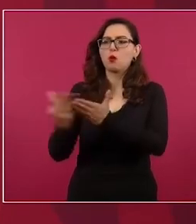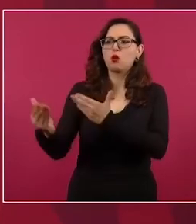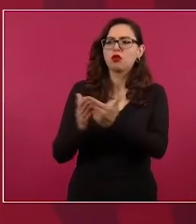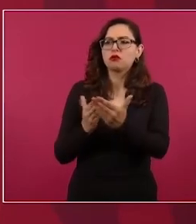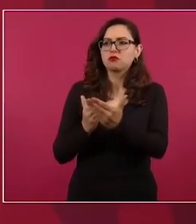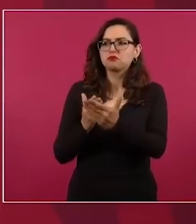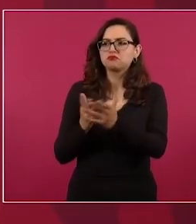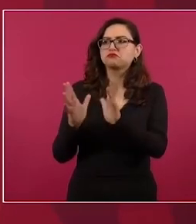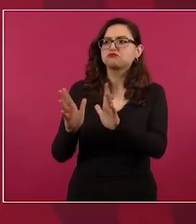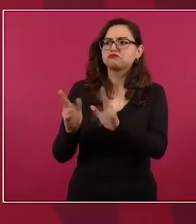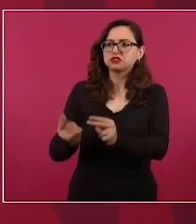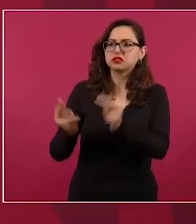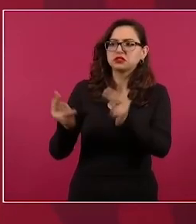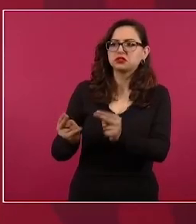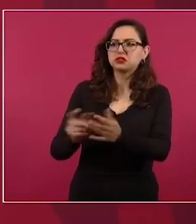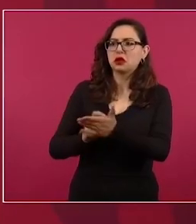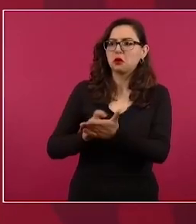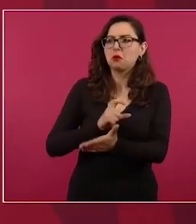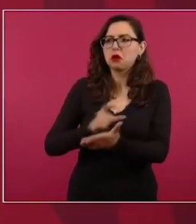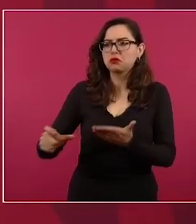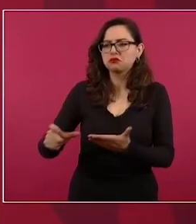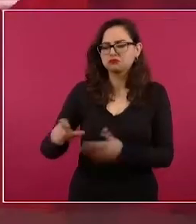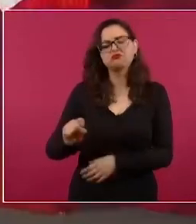amplió el presupuesto.